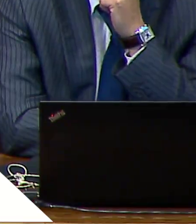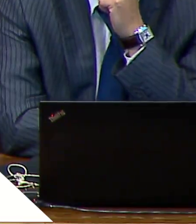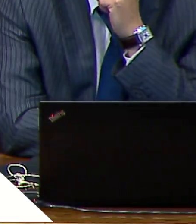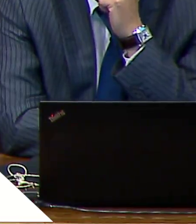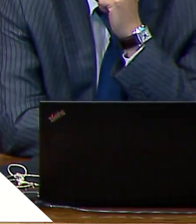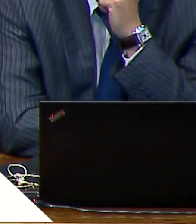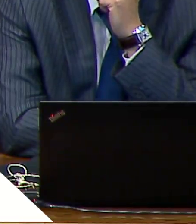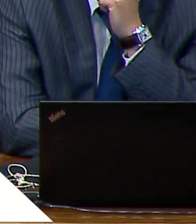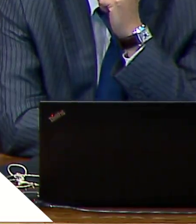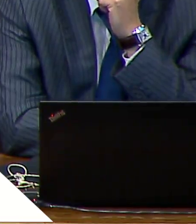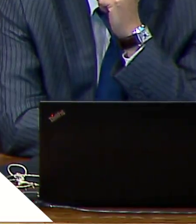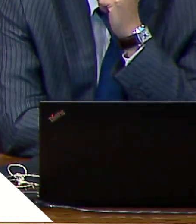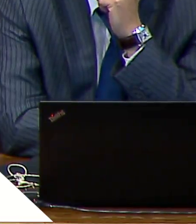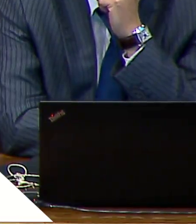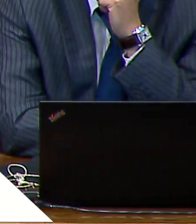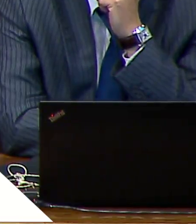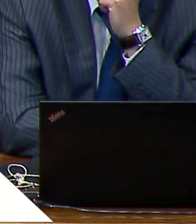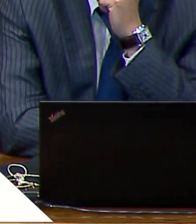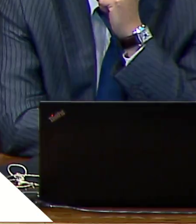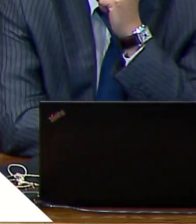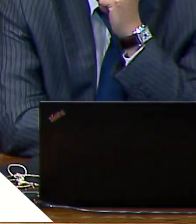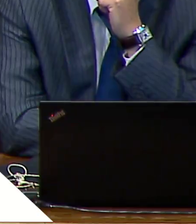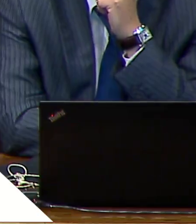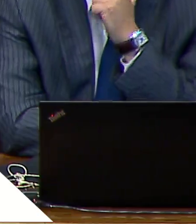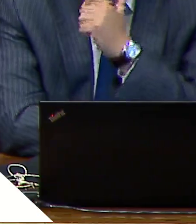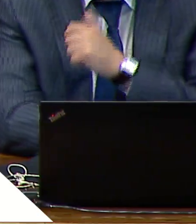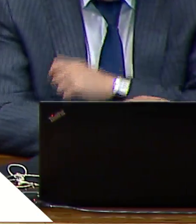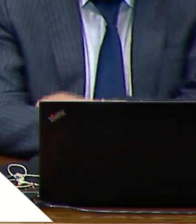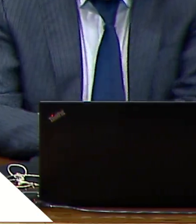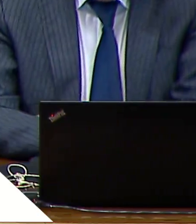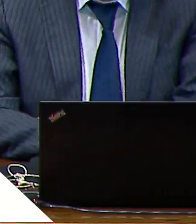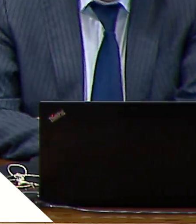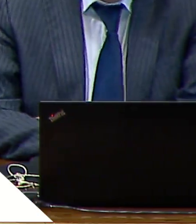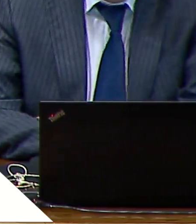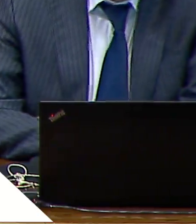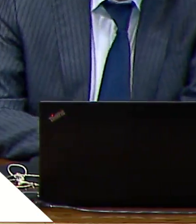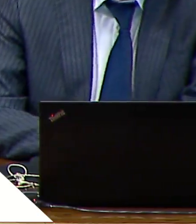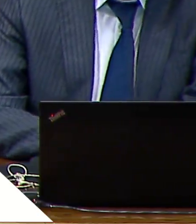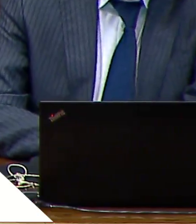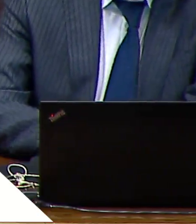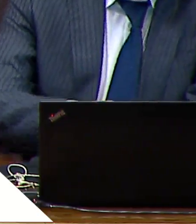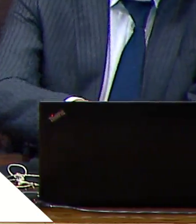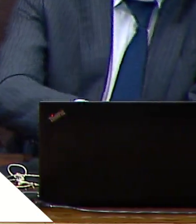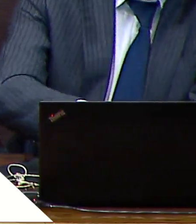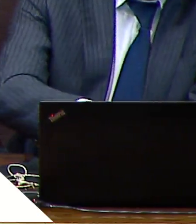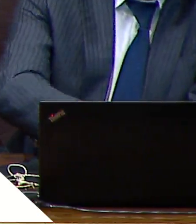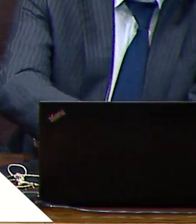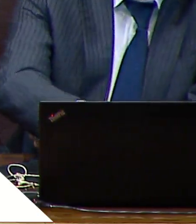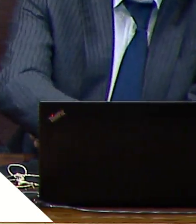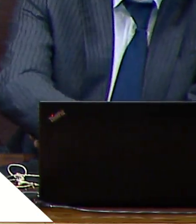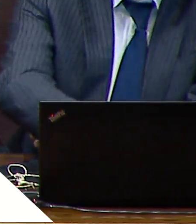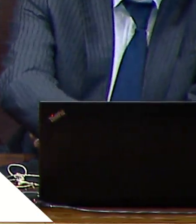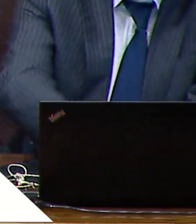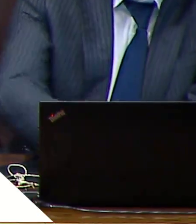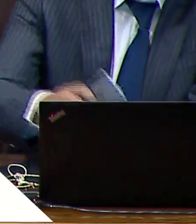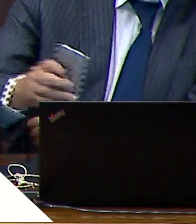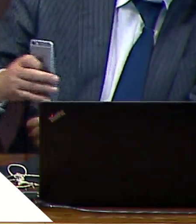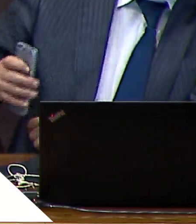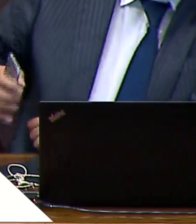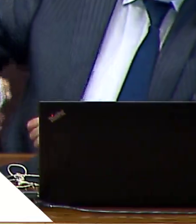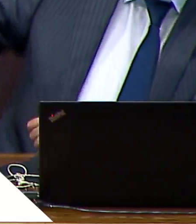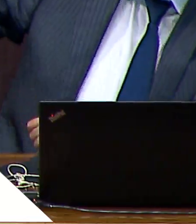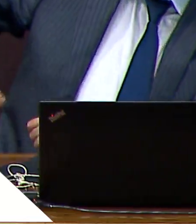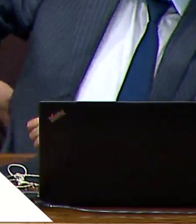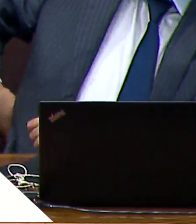una y como se vota en los pupitres les ruego que se instalen los pupitres correspondientes al frente Ojalá para no tener ninguna